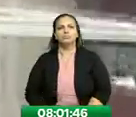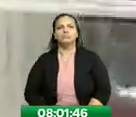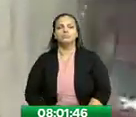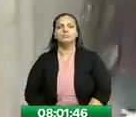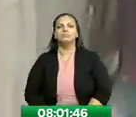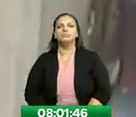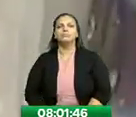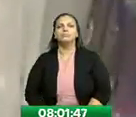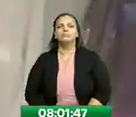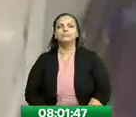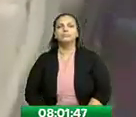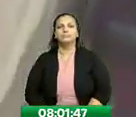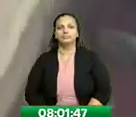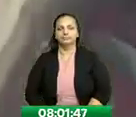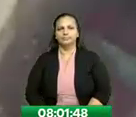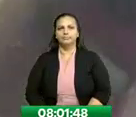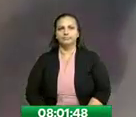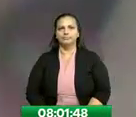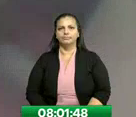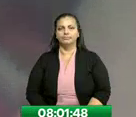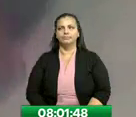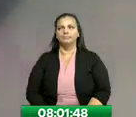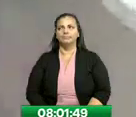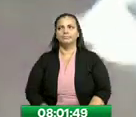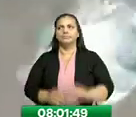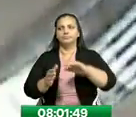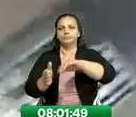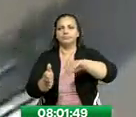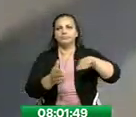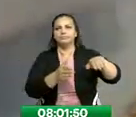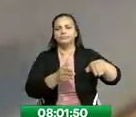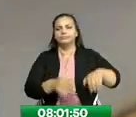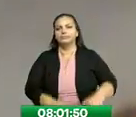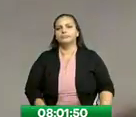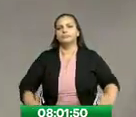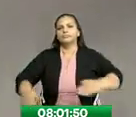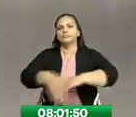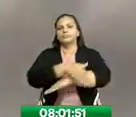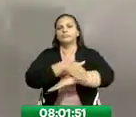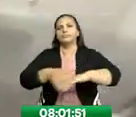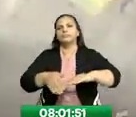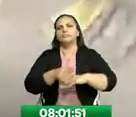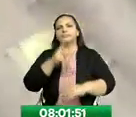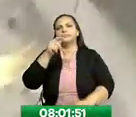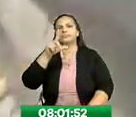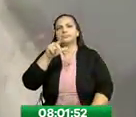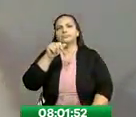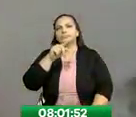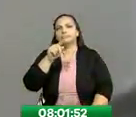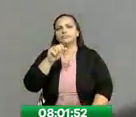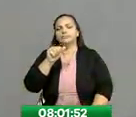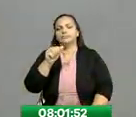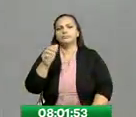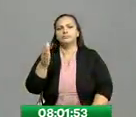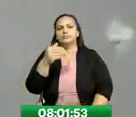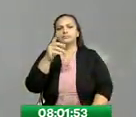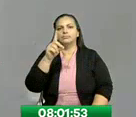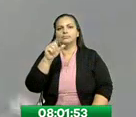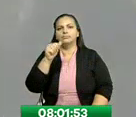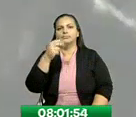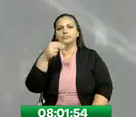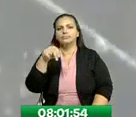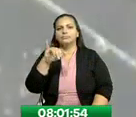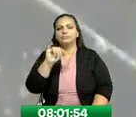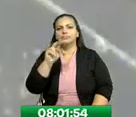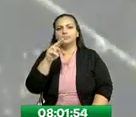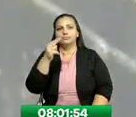Durante la misma jornada del martes se produjo un accidente de tránsito en las calles de Plaza Dañín y Alvarado Oleas. La acción